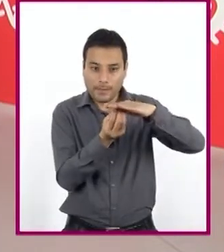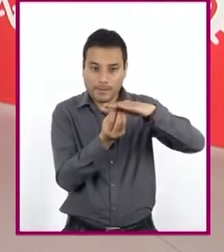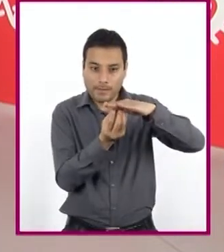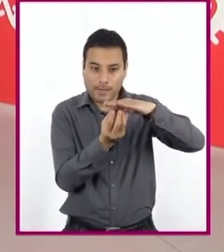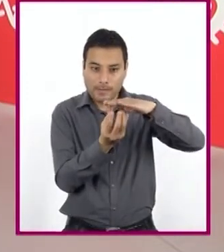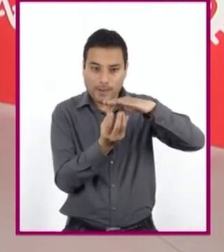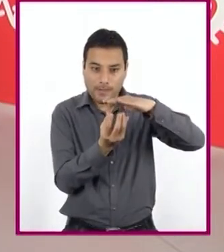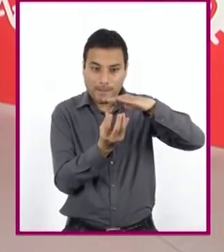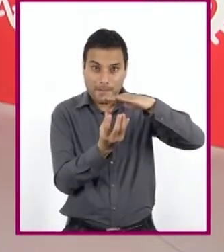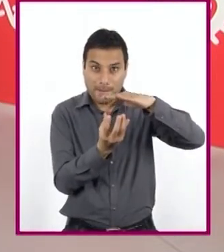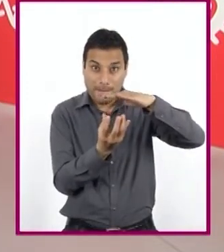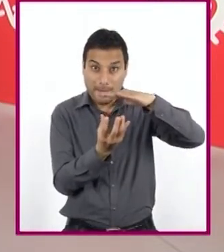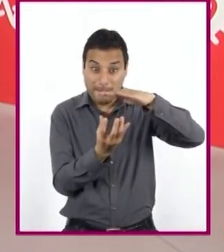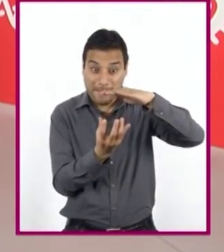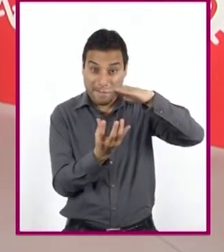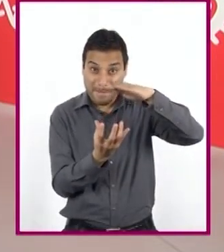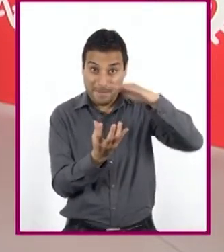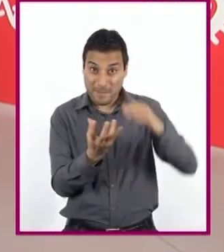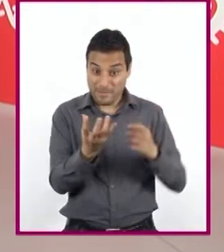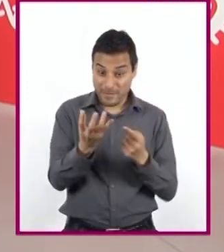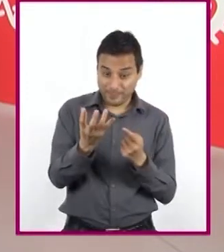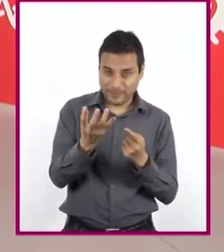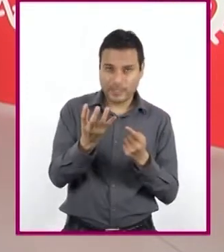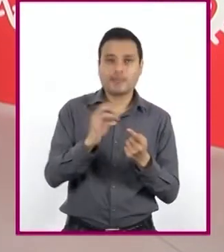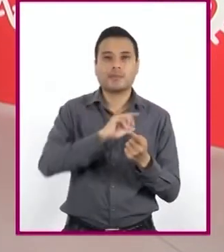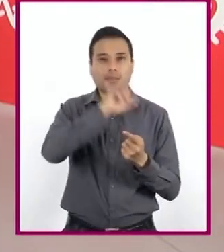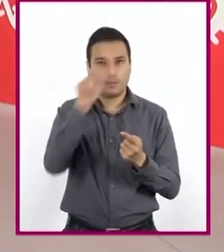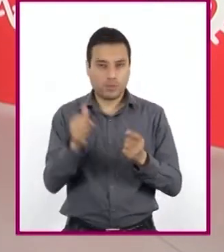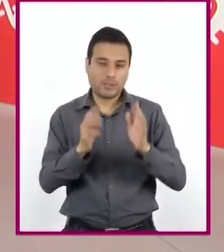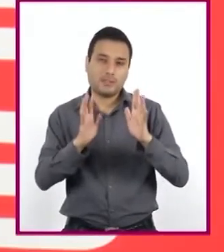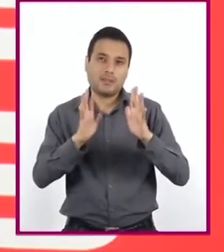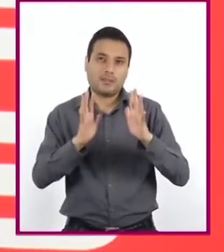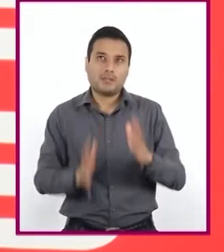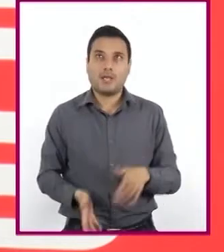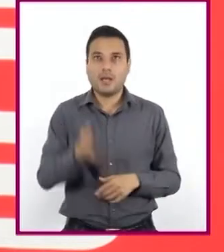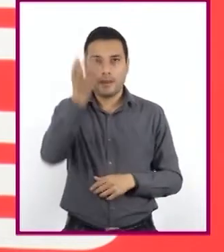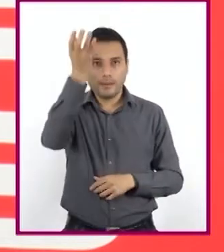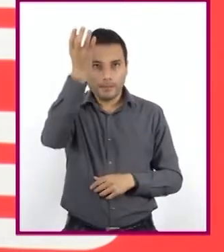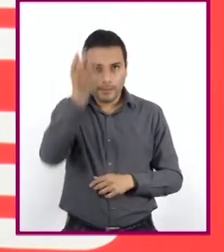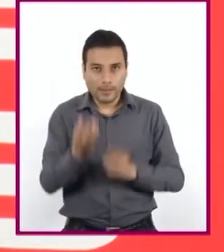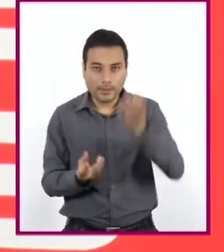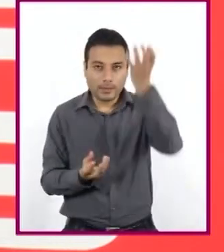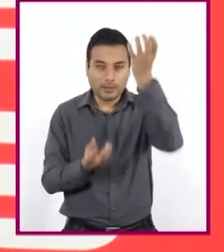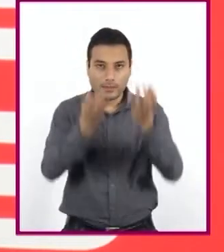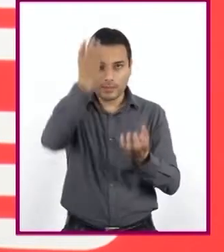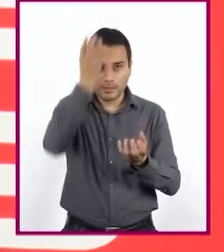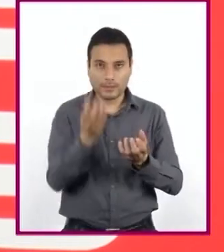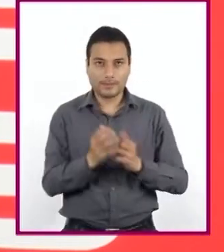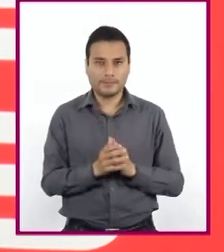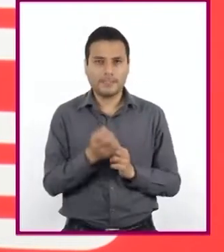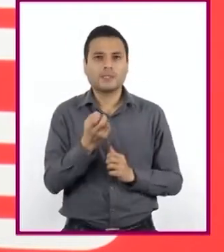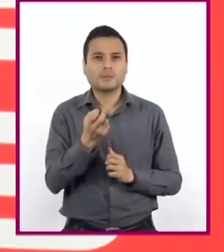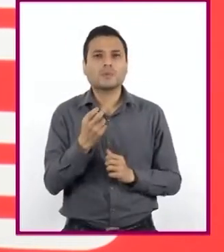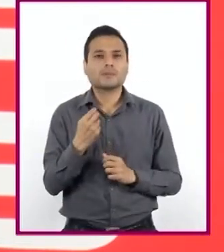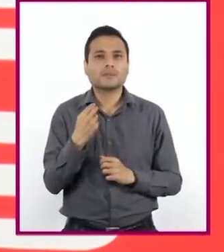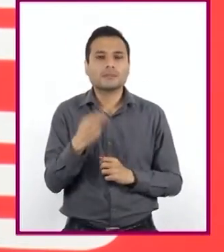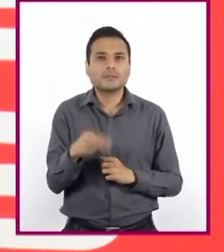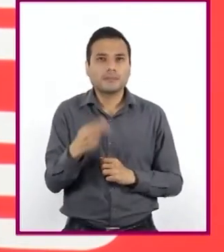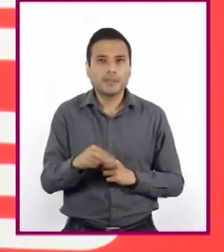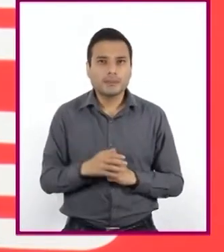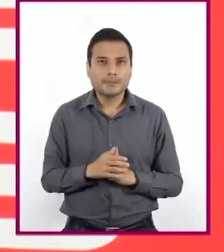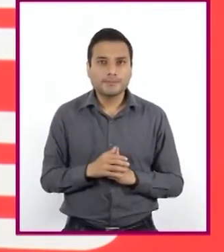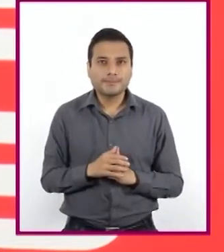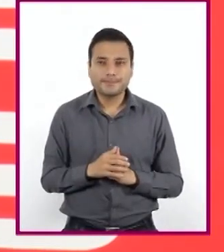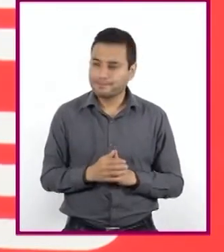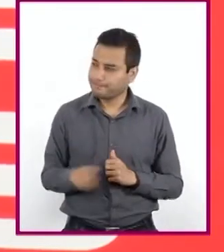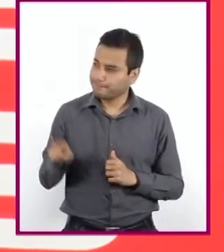cuando alcanzan cierto tamaño, caen a la superficie terrestre. Este proceso del ciclo hidrológico es